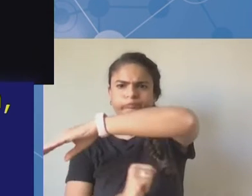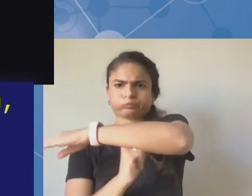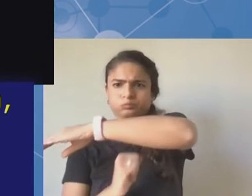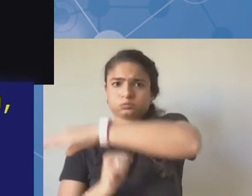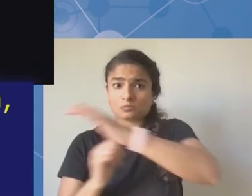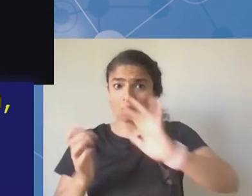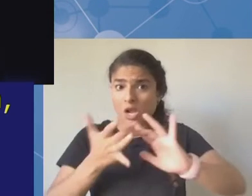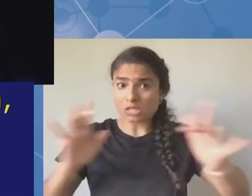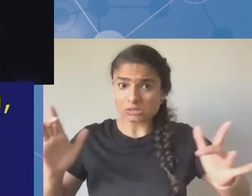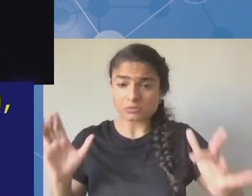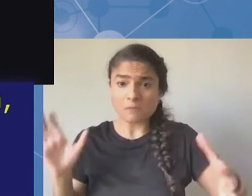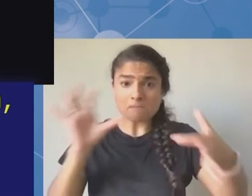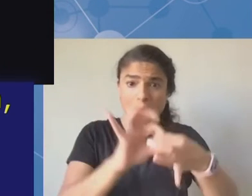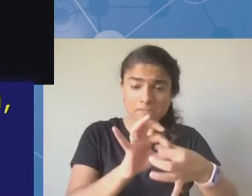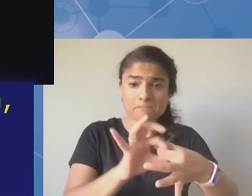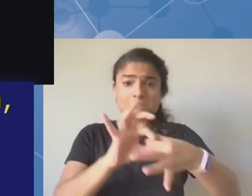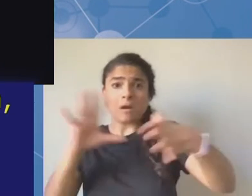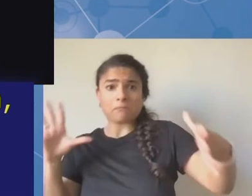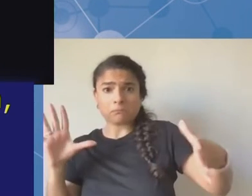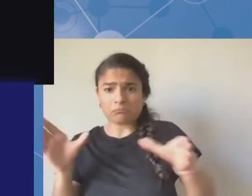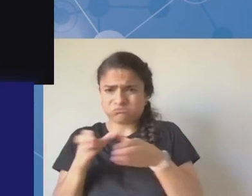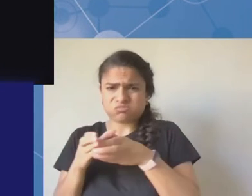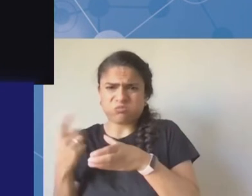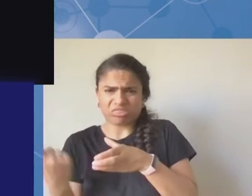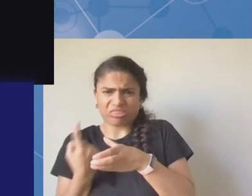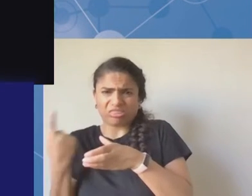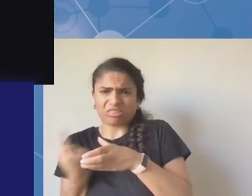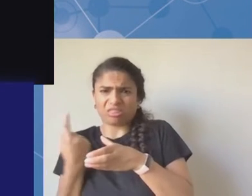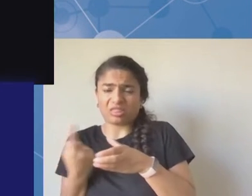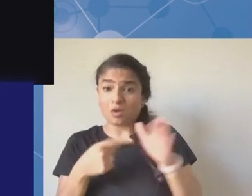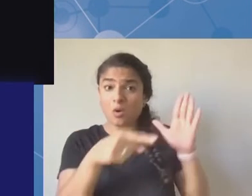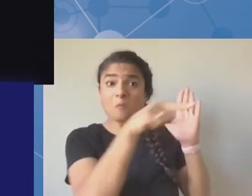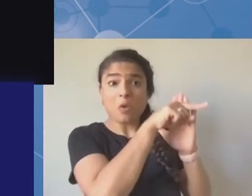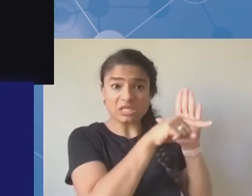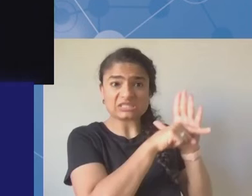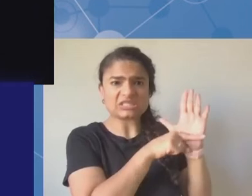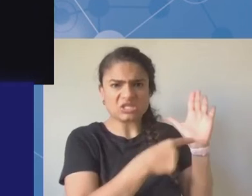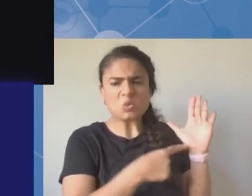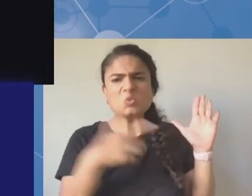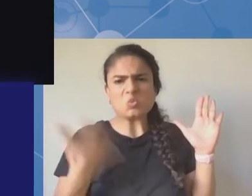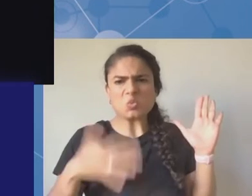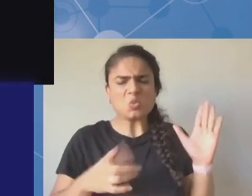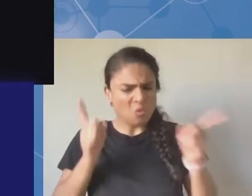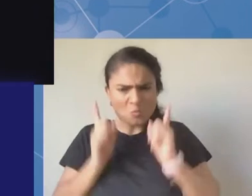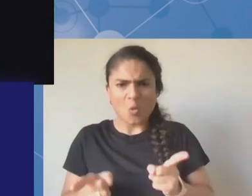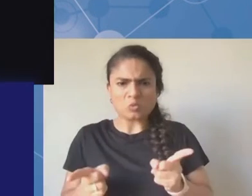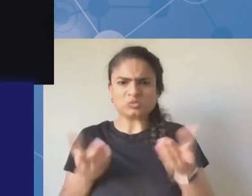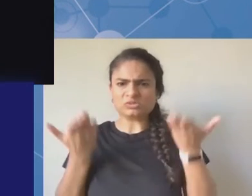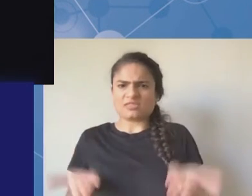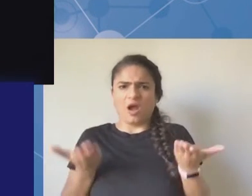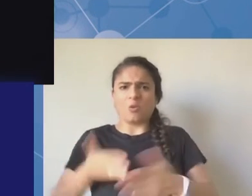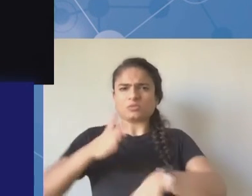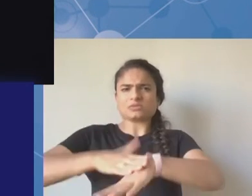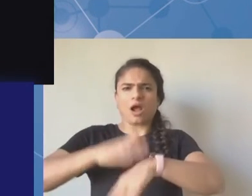políticas que pongan al hombre en el centro de la atención. El que